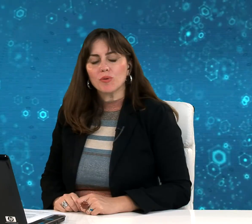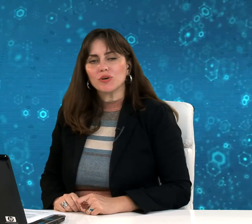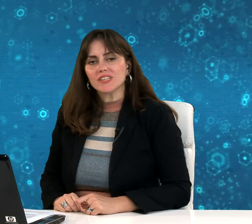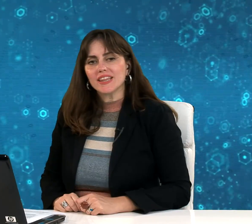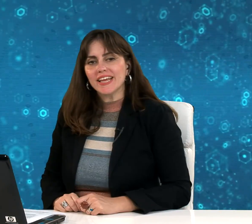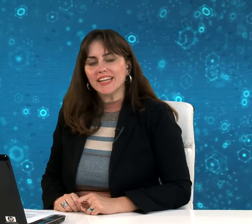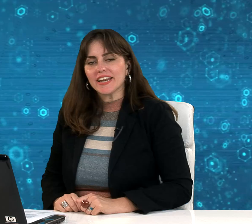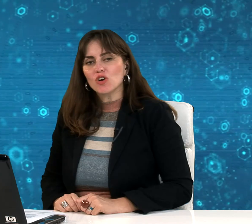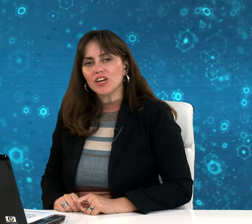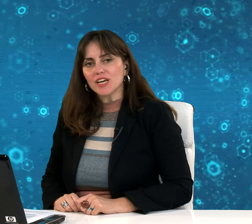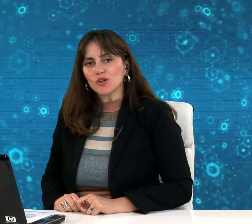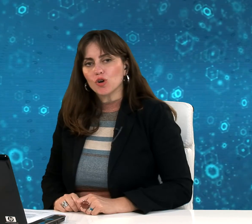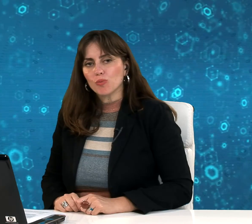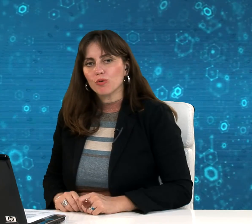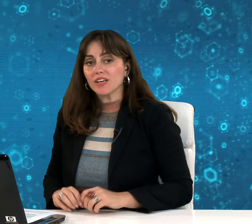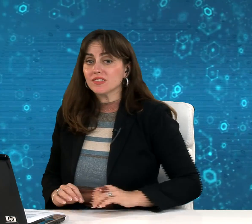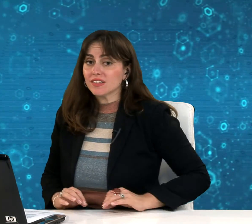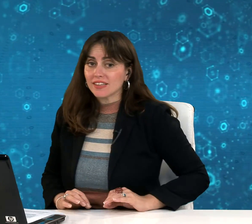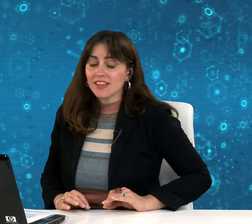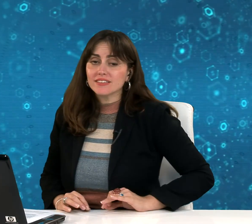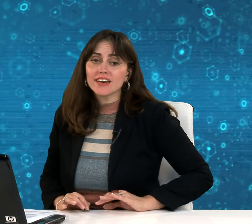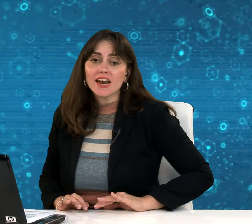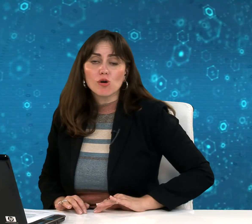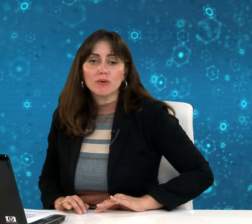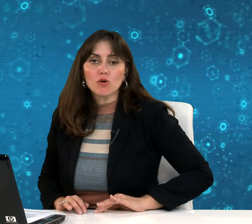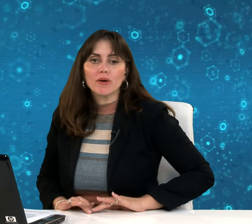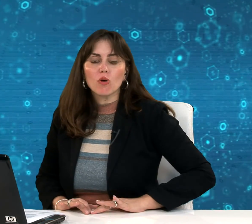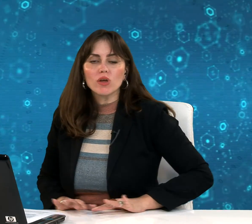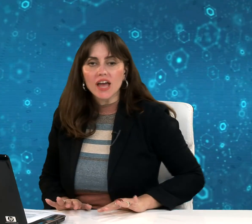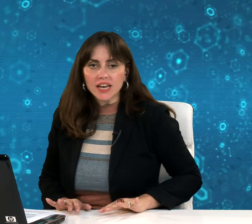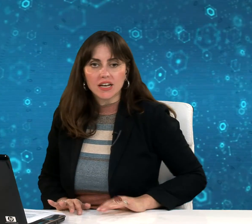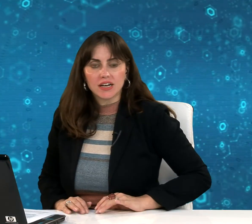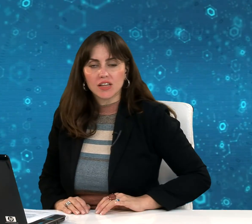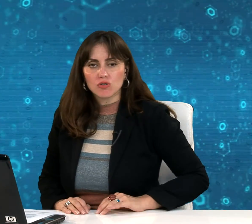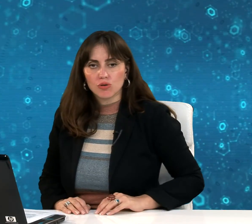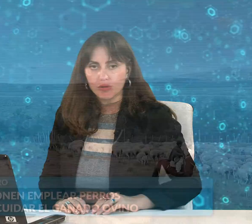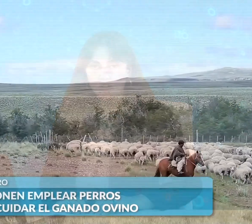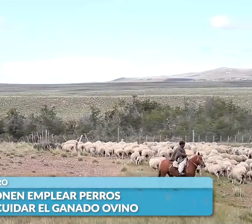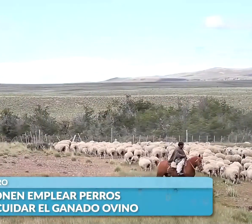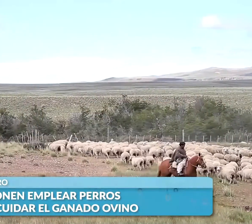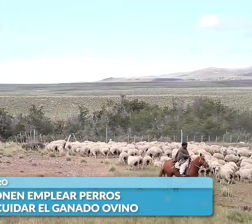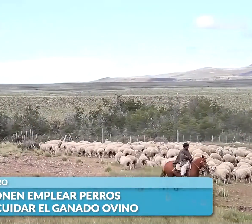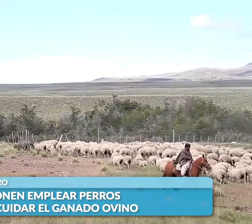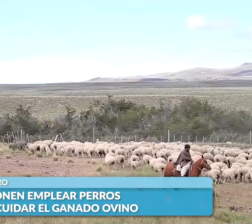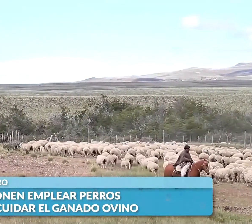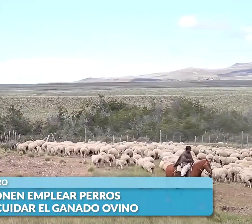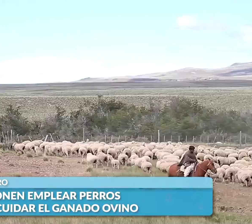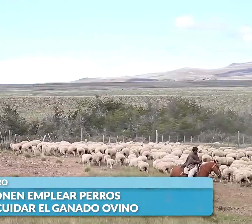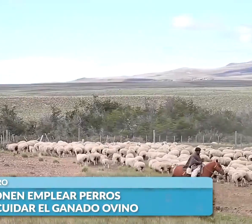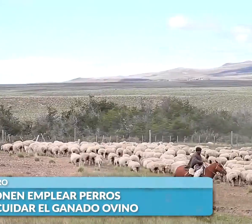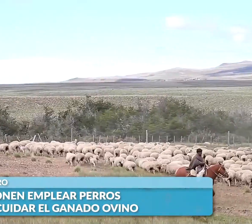Una propuesta desde Río Negro, porque se trata de entrenar a los perros para cuidar el ganado ovino. Es